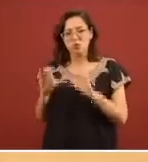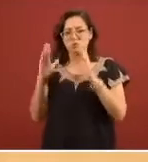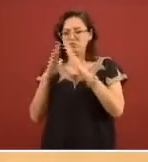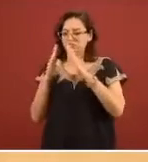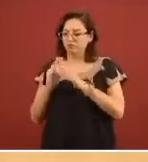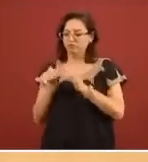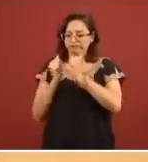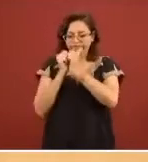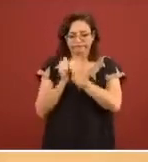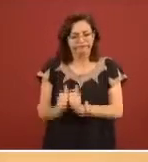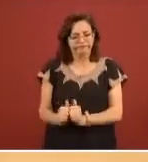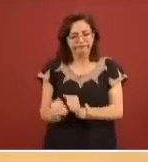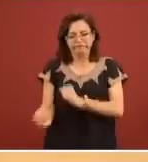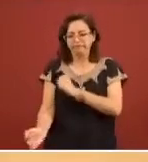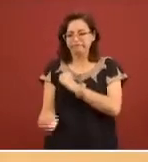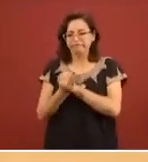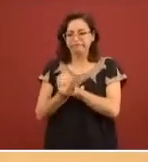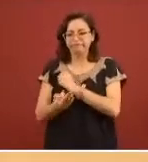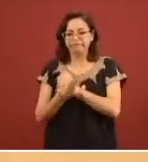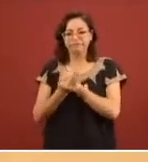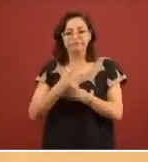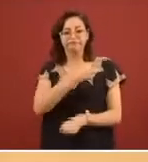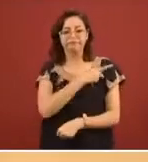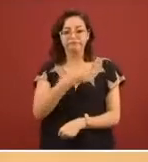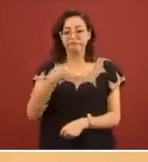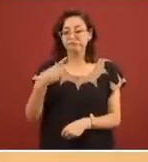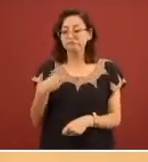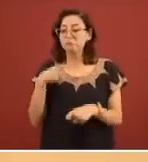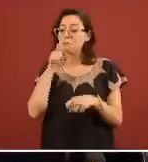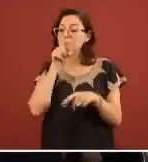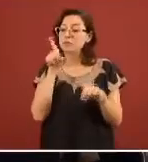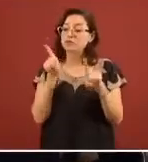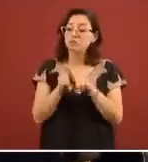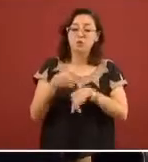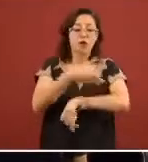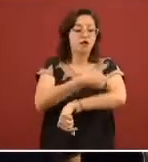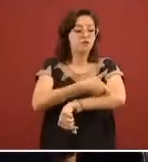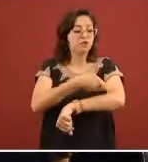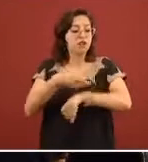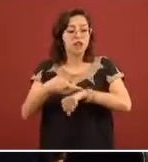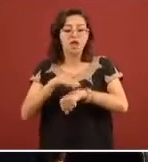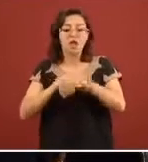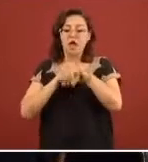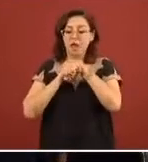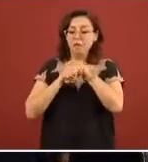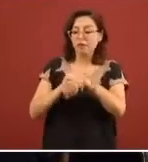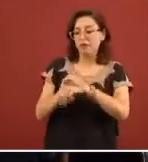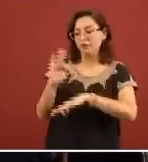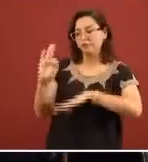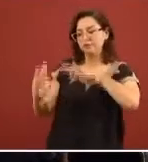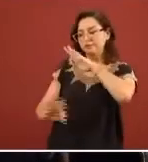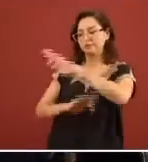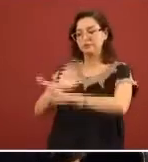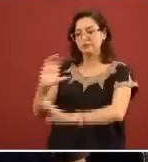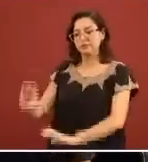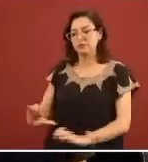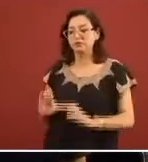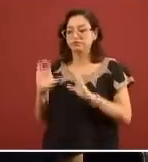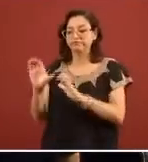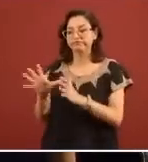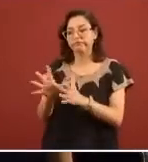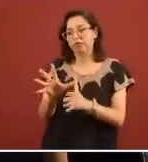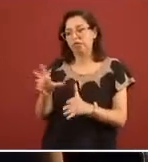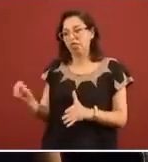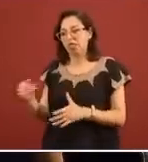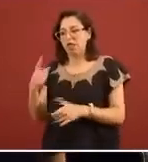deben autorresguardar y son los grupos a los que las familias, los amigos deben de cuidar más para evitar que se